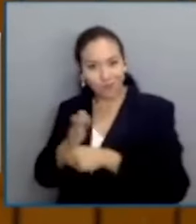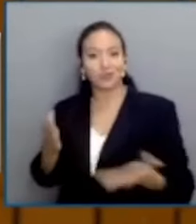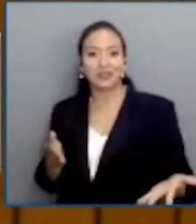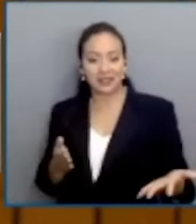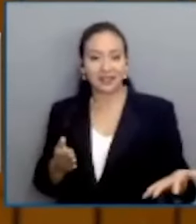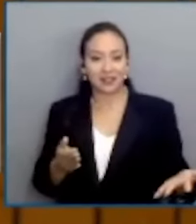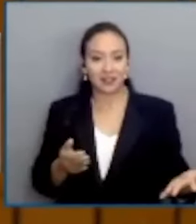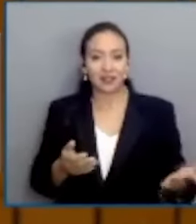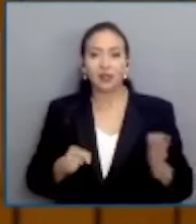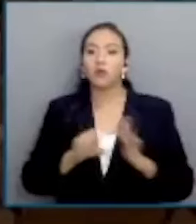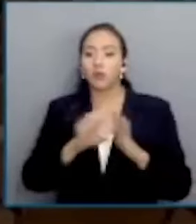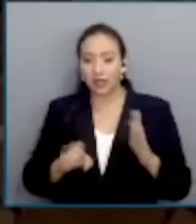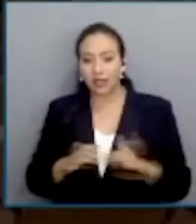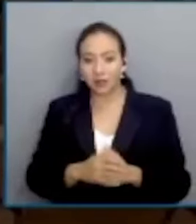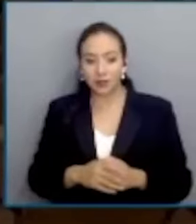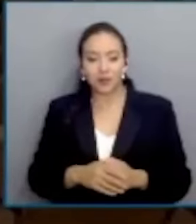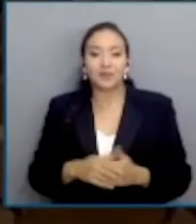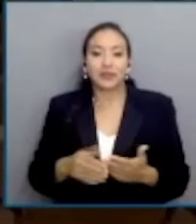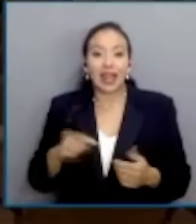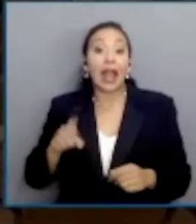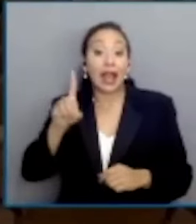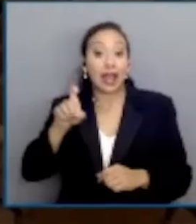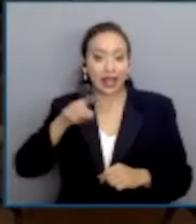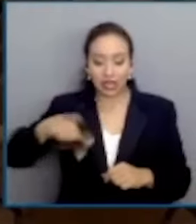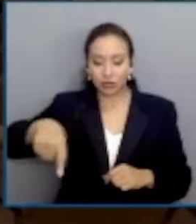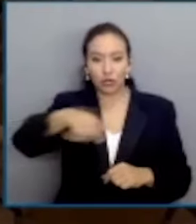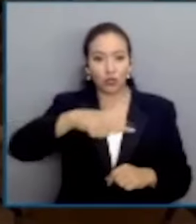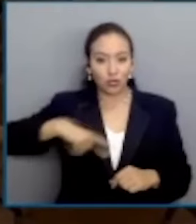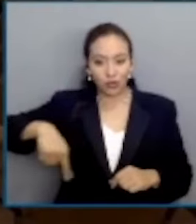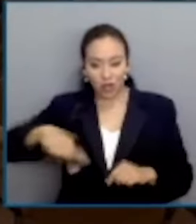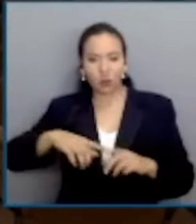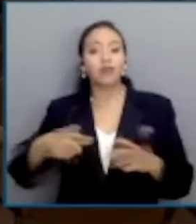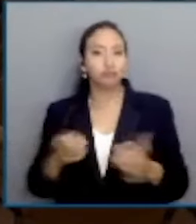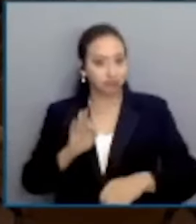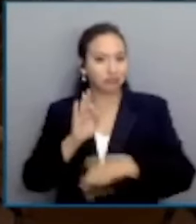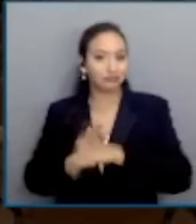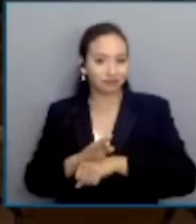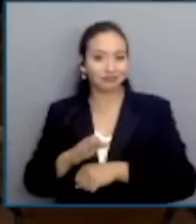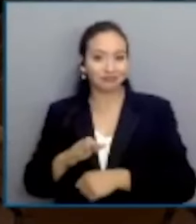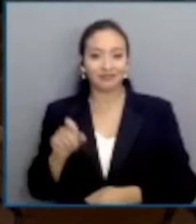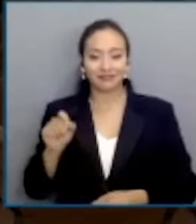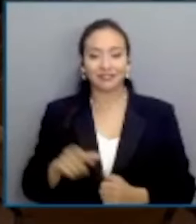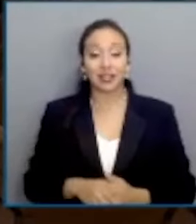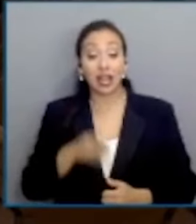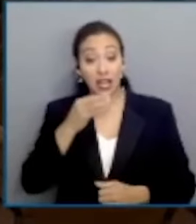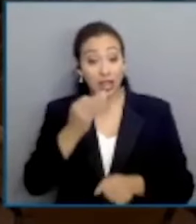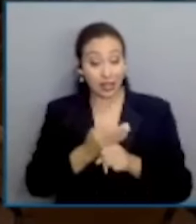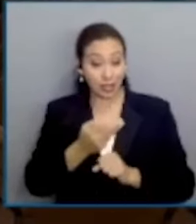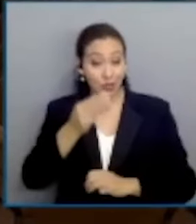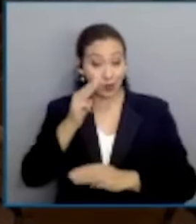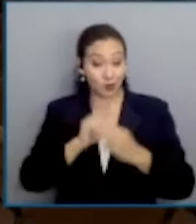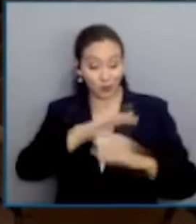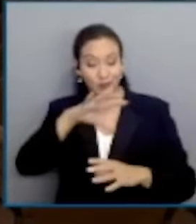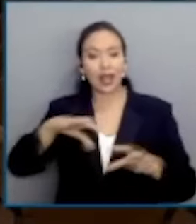fundamentales, como en este caso los manglares. En el marco del Día Mundial del Medio Ambiente, agregó que actualmente hay expectativas en los sistemas de justicia